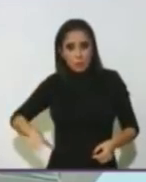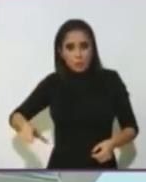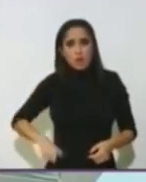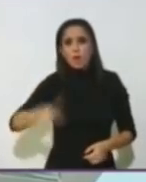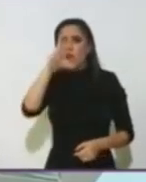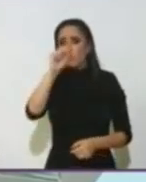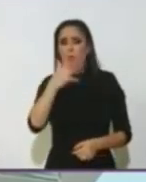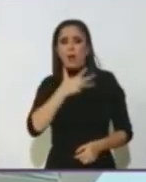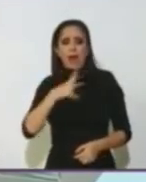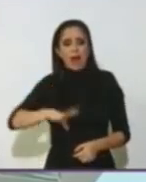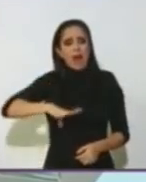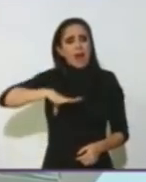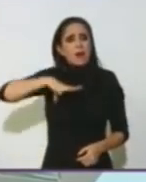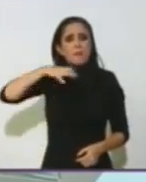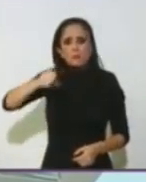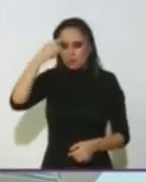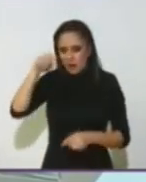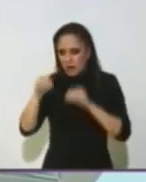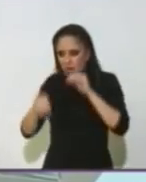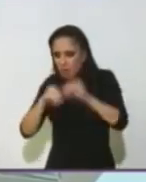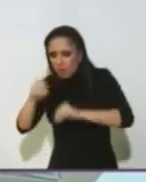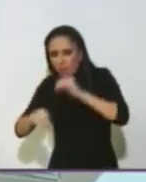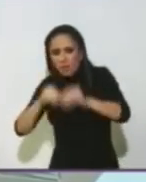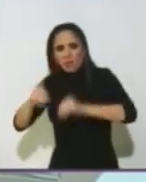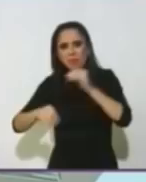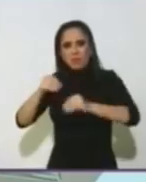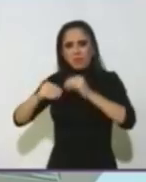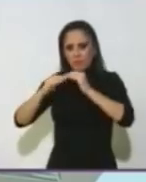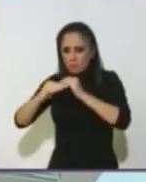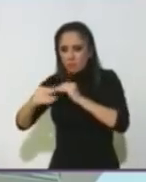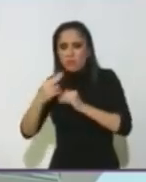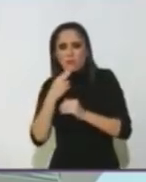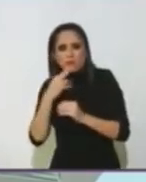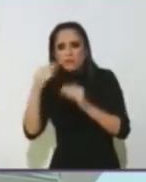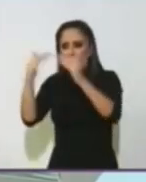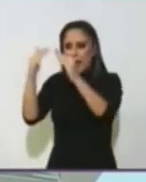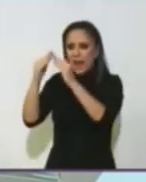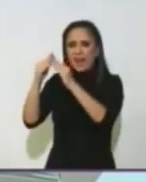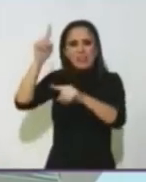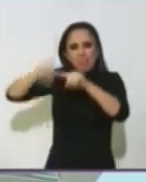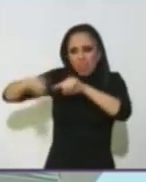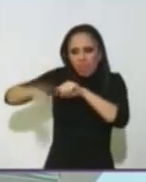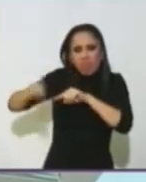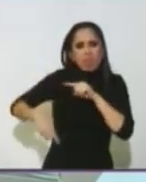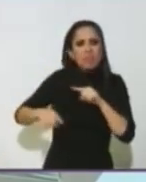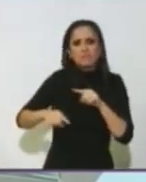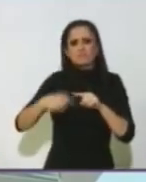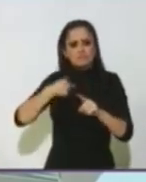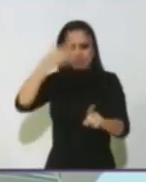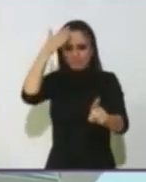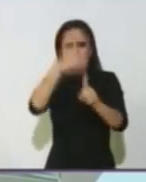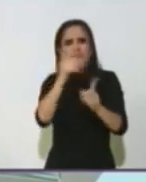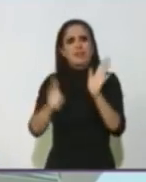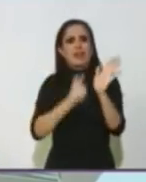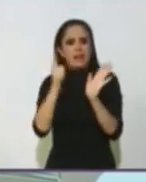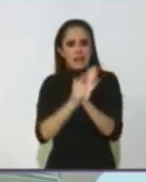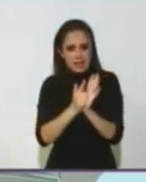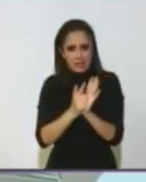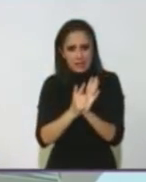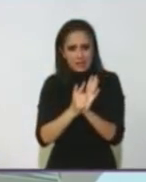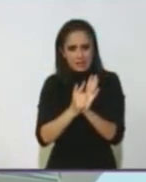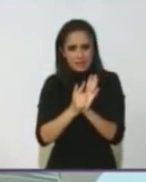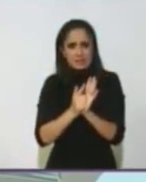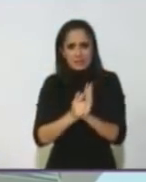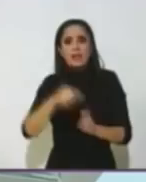violaciones al uso del suelo ni desde la secretaria de desarrollo urbano y vivienda ni desde la ilegalidad en nuestro gobierno no va a